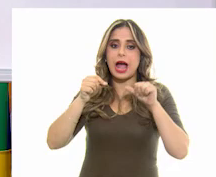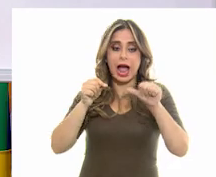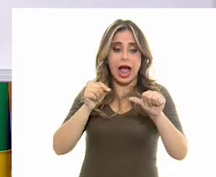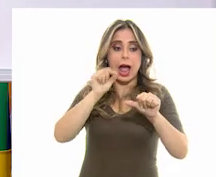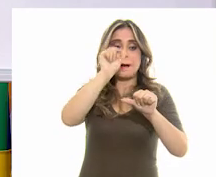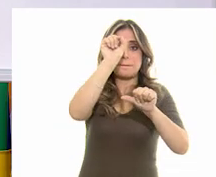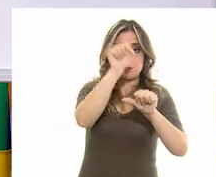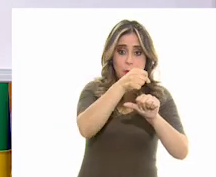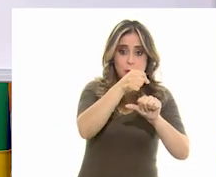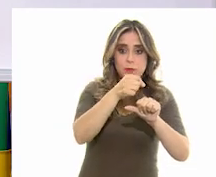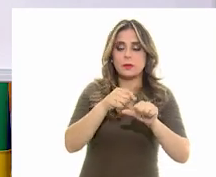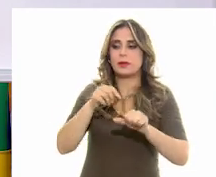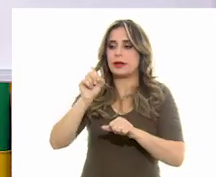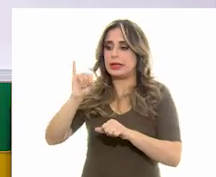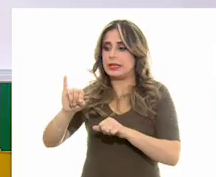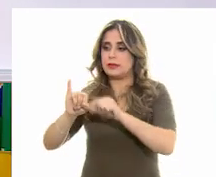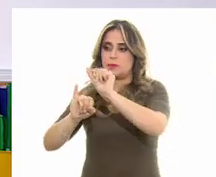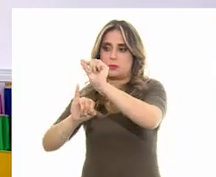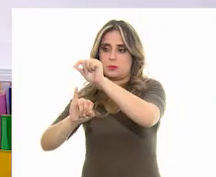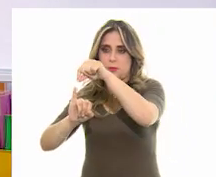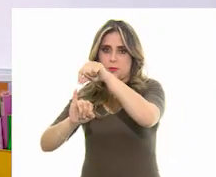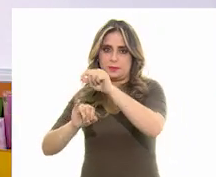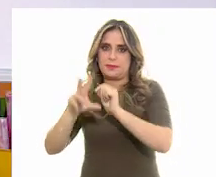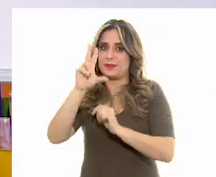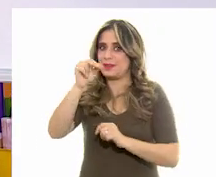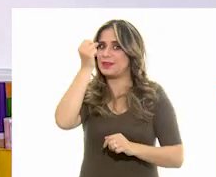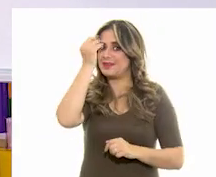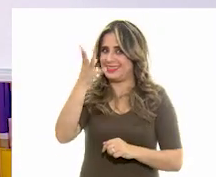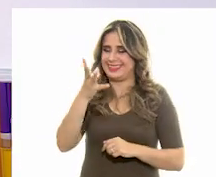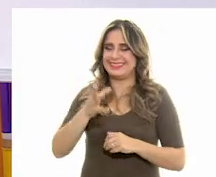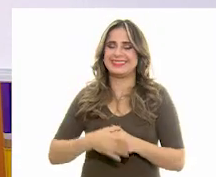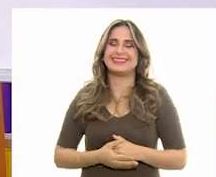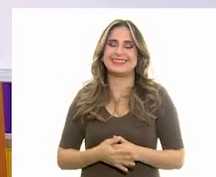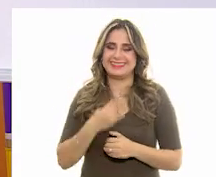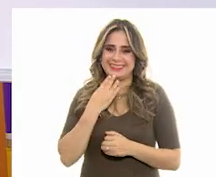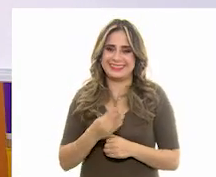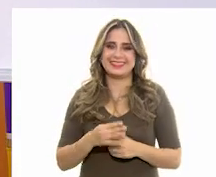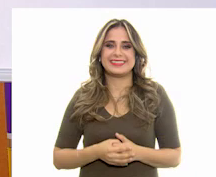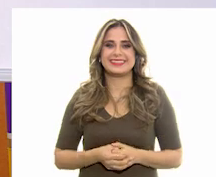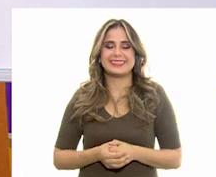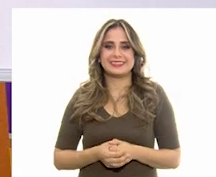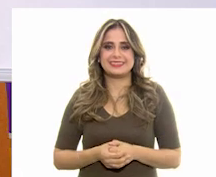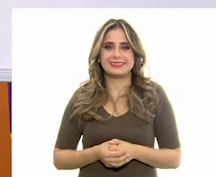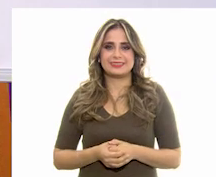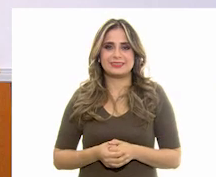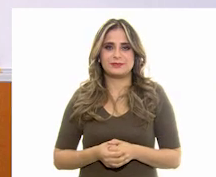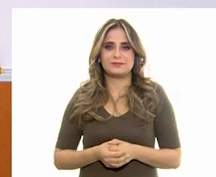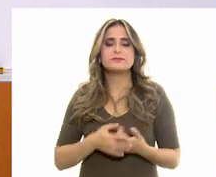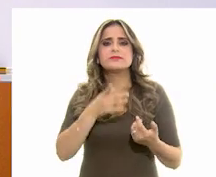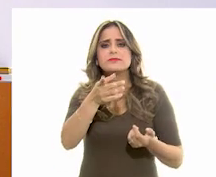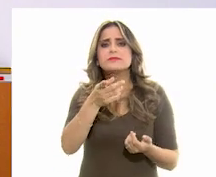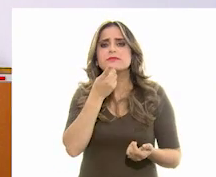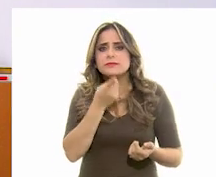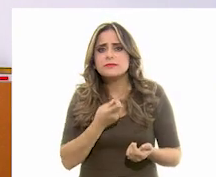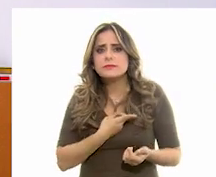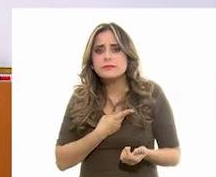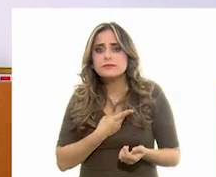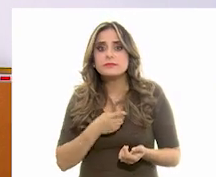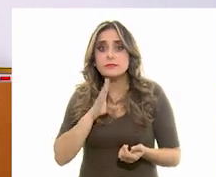álbum. Álbum. No, ahora, ellos nos dijeron cómo. Está